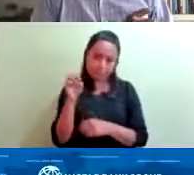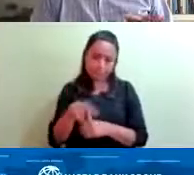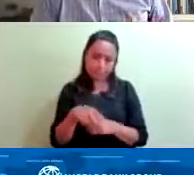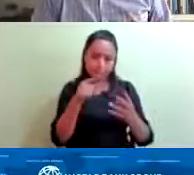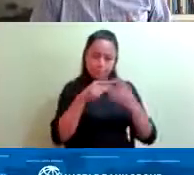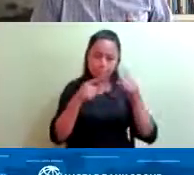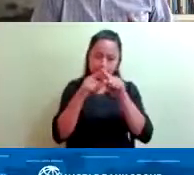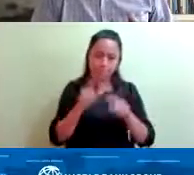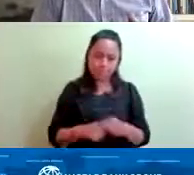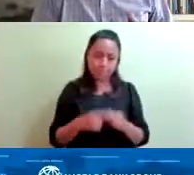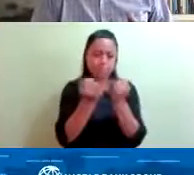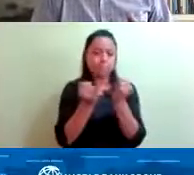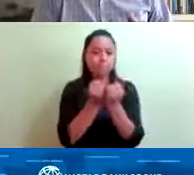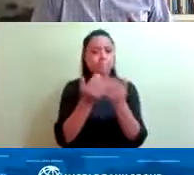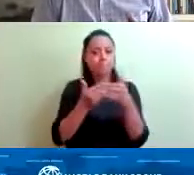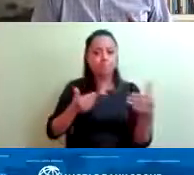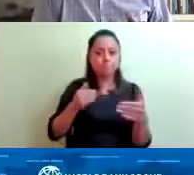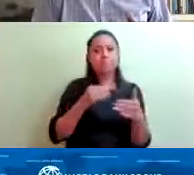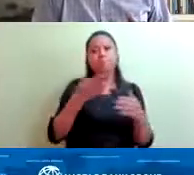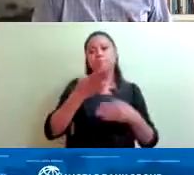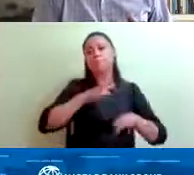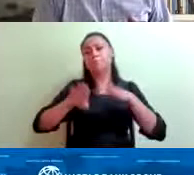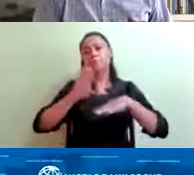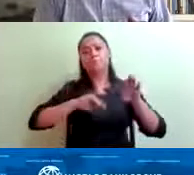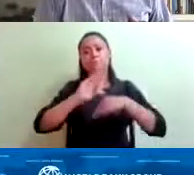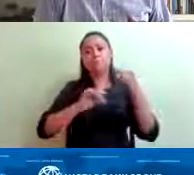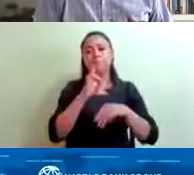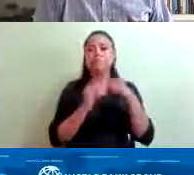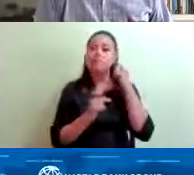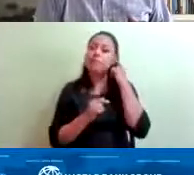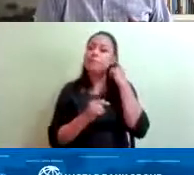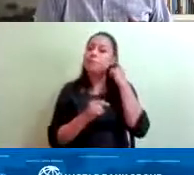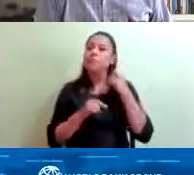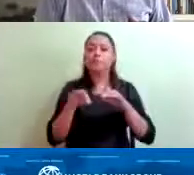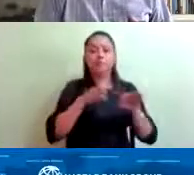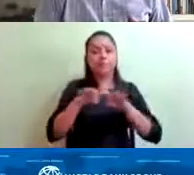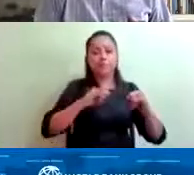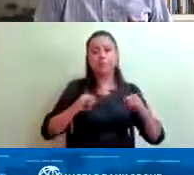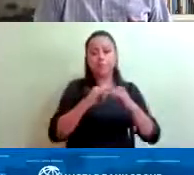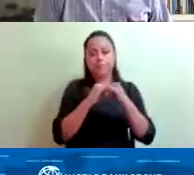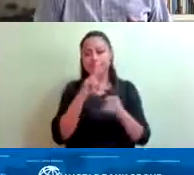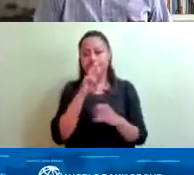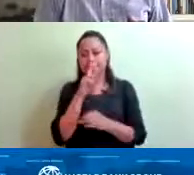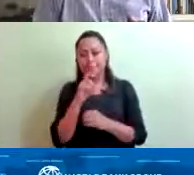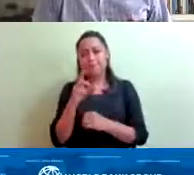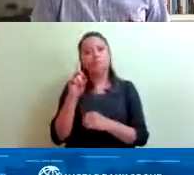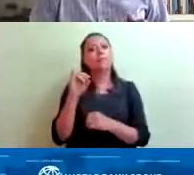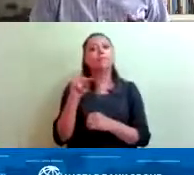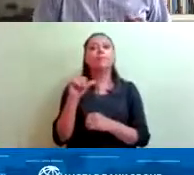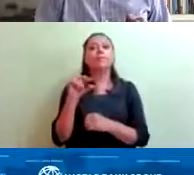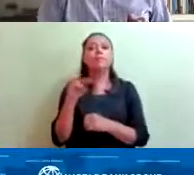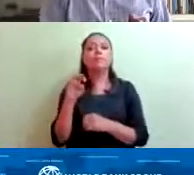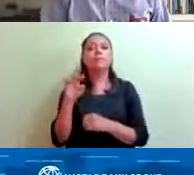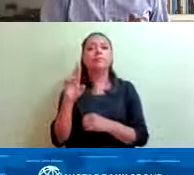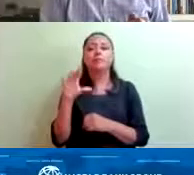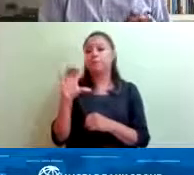antes del Banco Mundial, trabajó en el Instituto Hidráulico de Dinamarca y en el Banco Interamericano de Desarrollo. Tiene más de